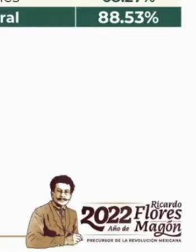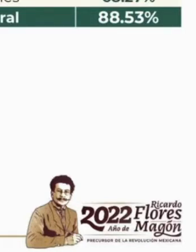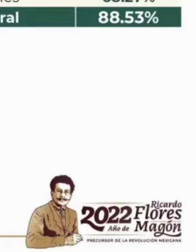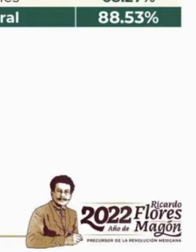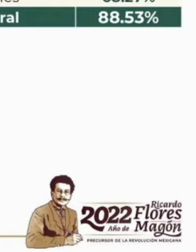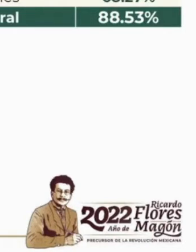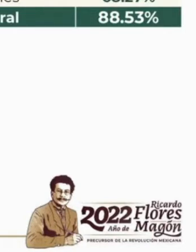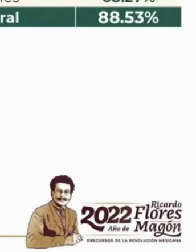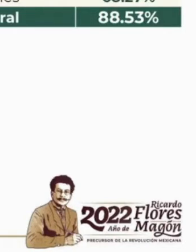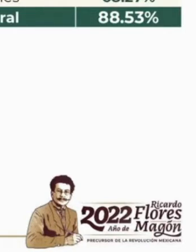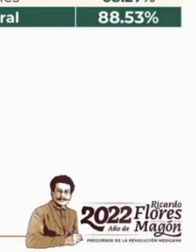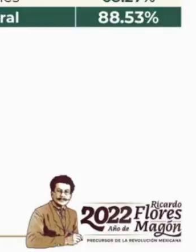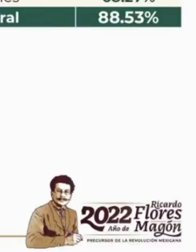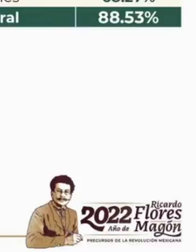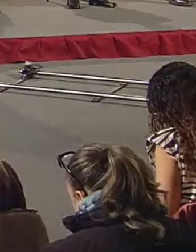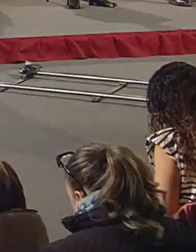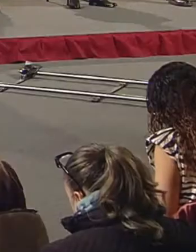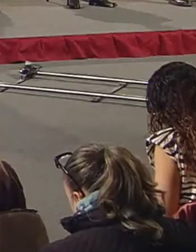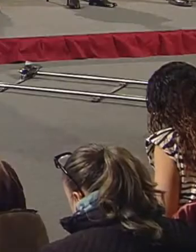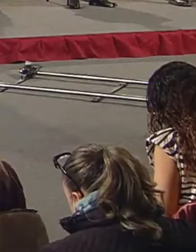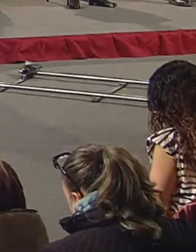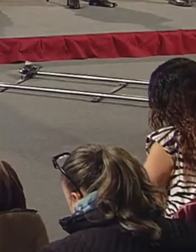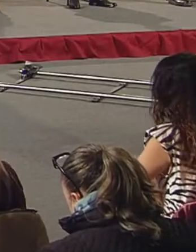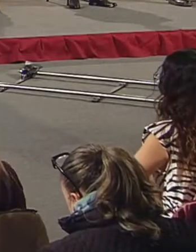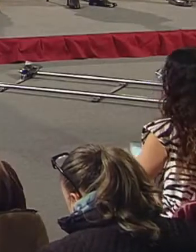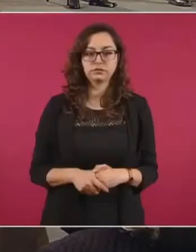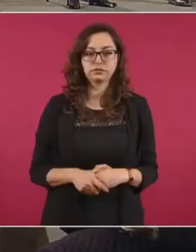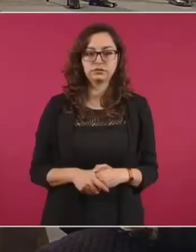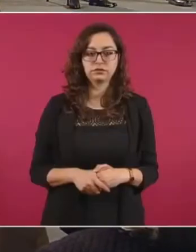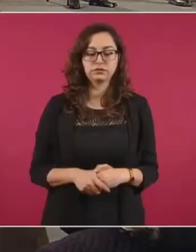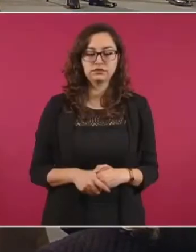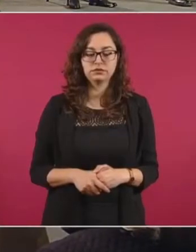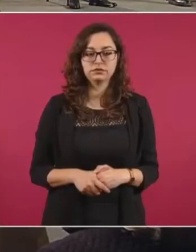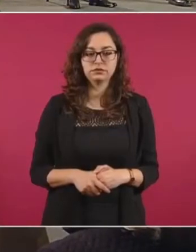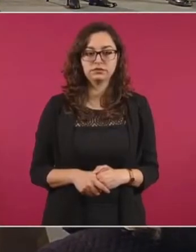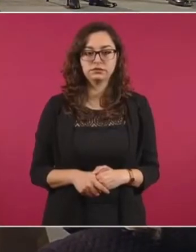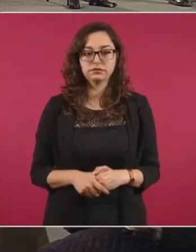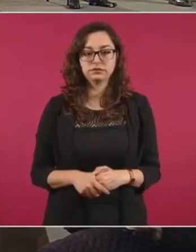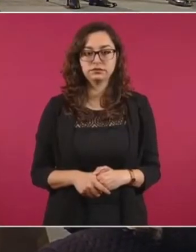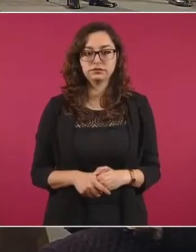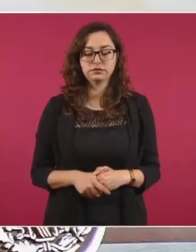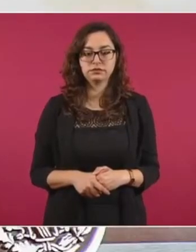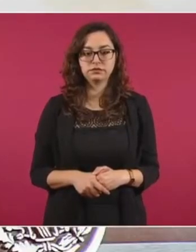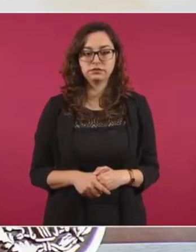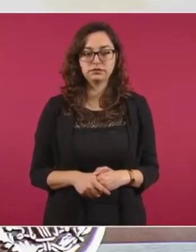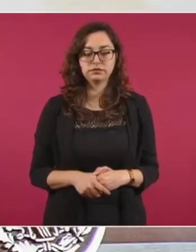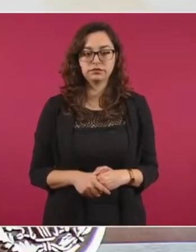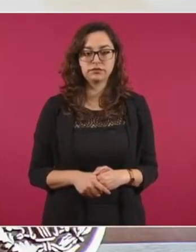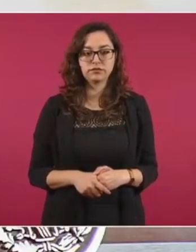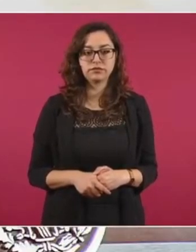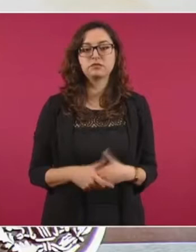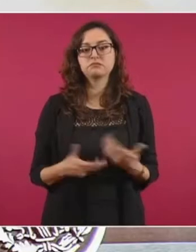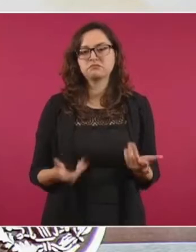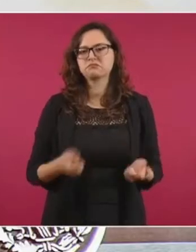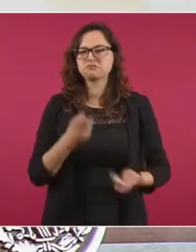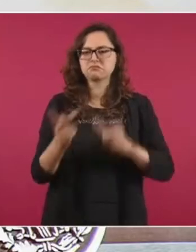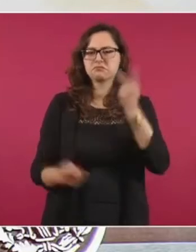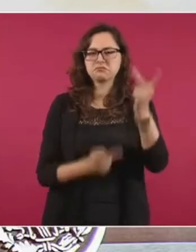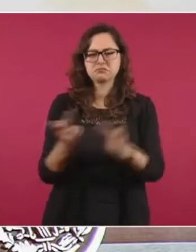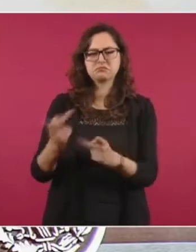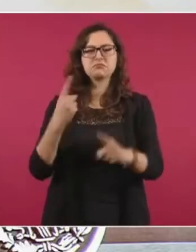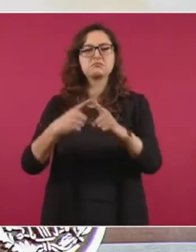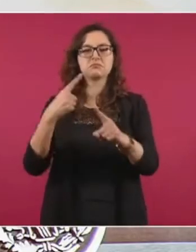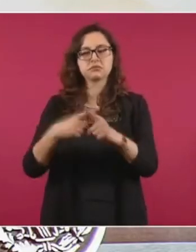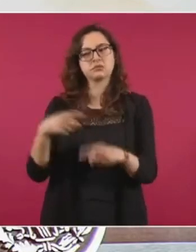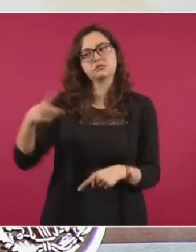función de las personas que están viajando ya de manera constante hacia el aeropuerto y se van familiarizando con estas rutas